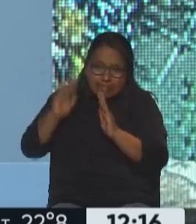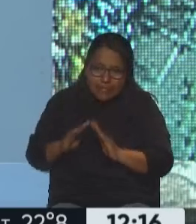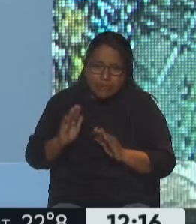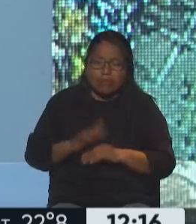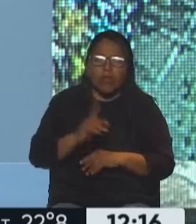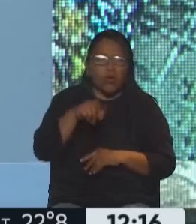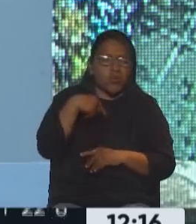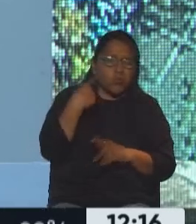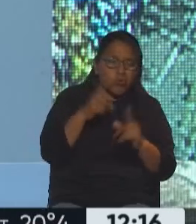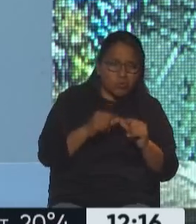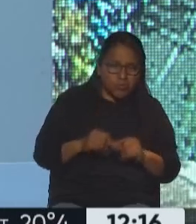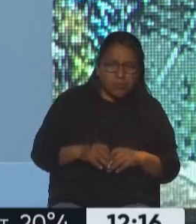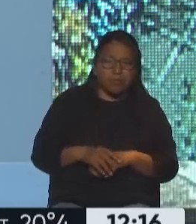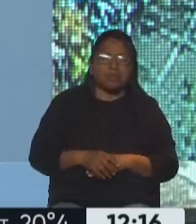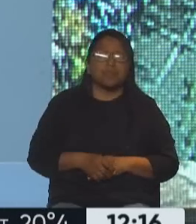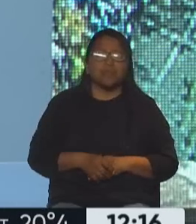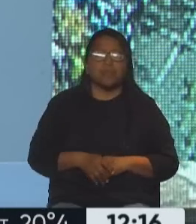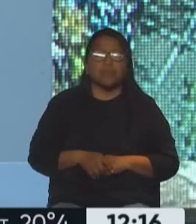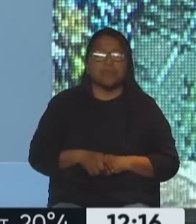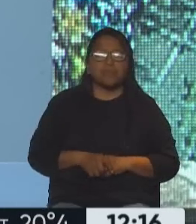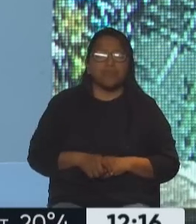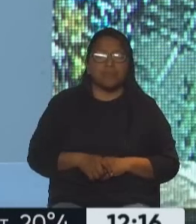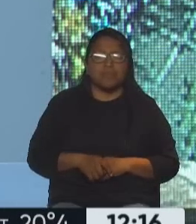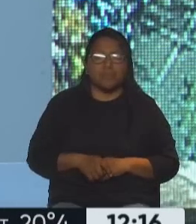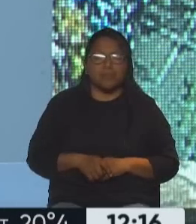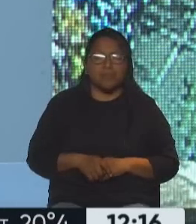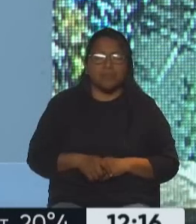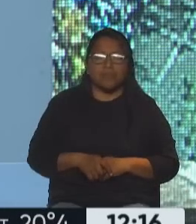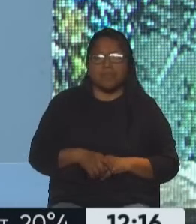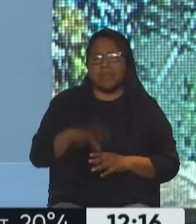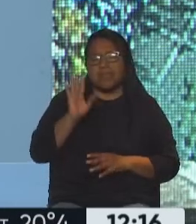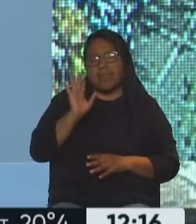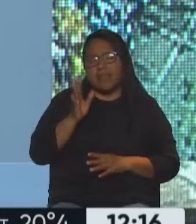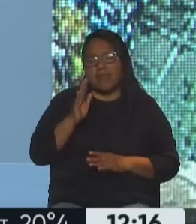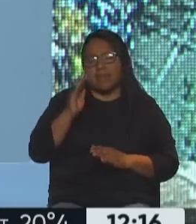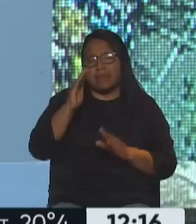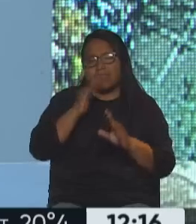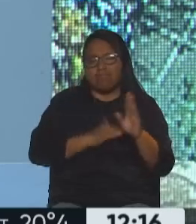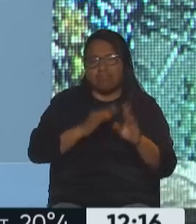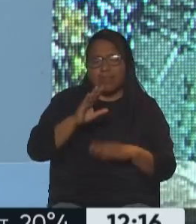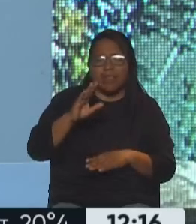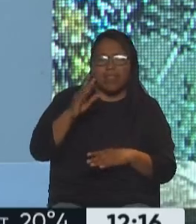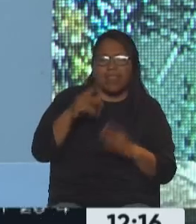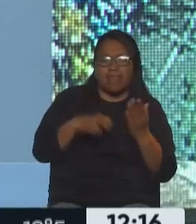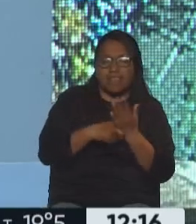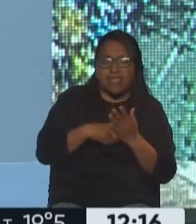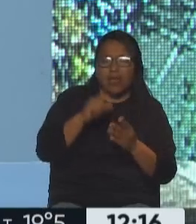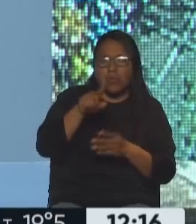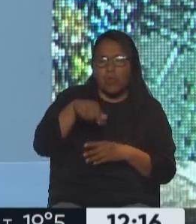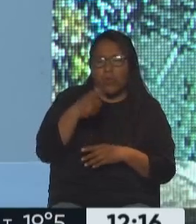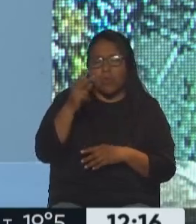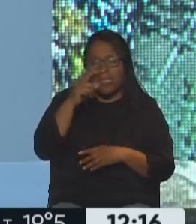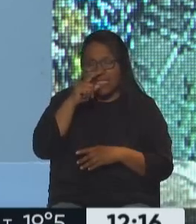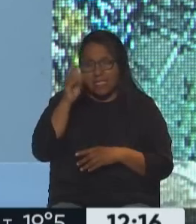los otros números, después si querés volvemos con el tema de inflación. Déficit, ya sabes, se sabía, déficit fiscal 1,9%, que es la meta